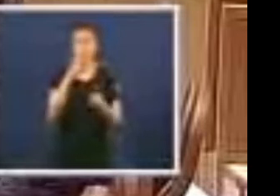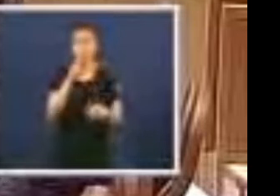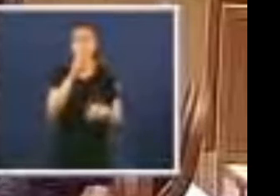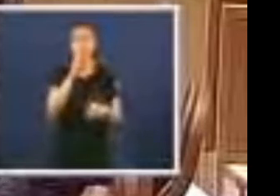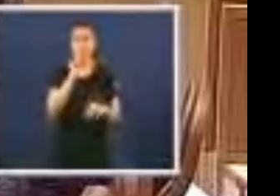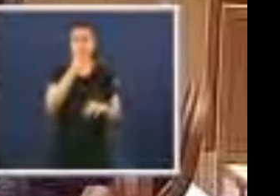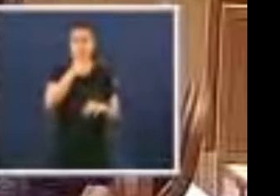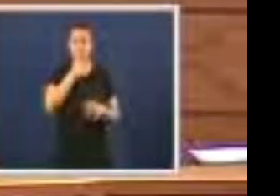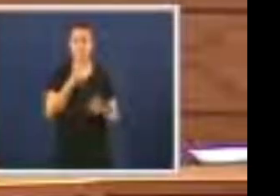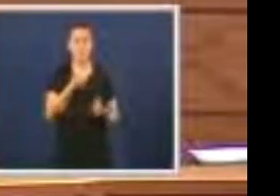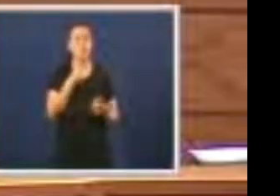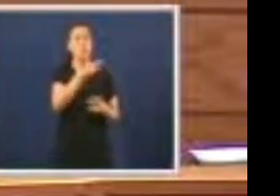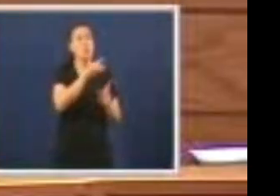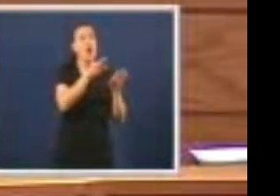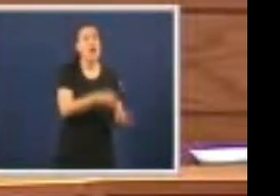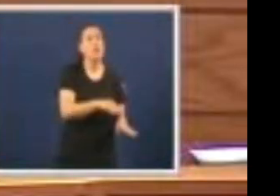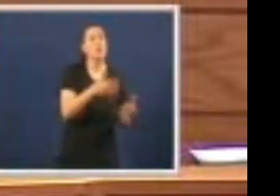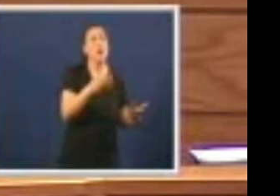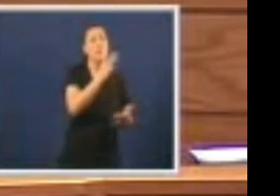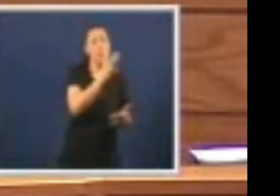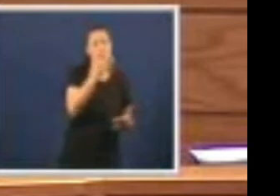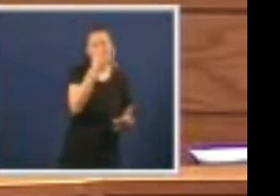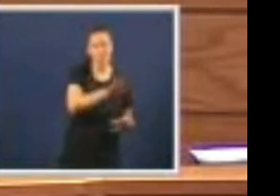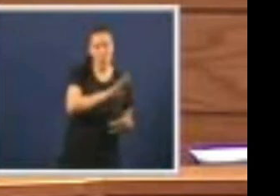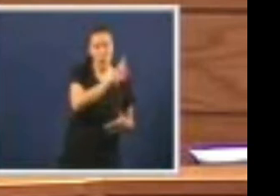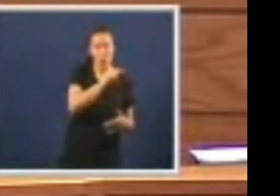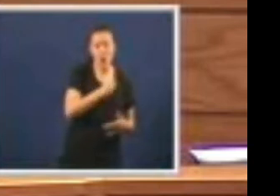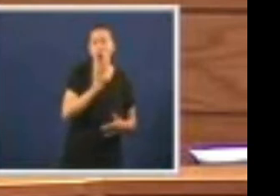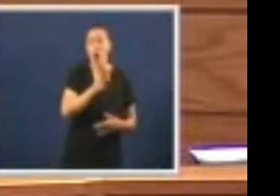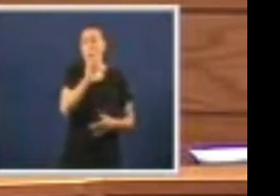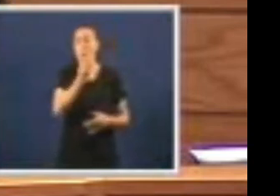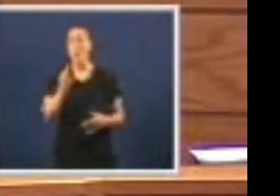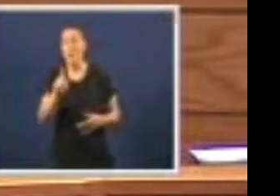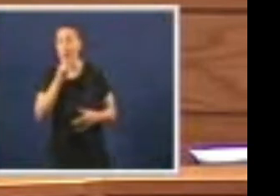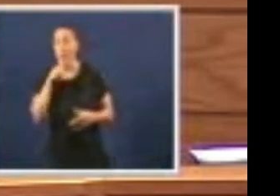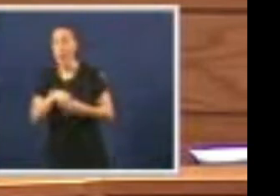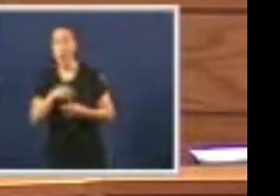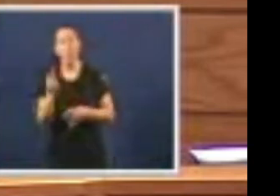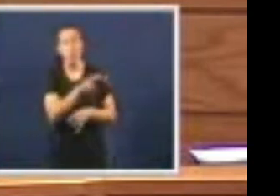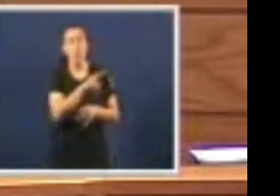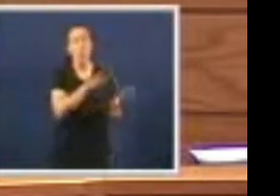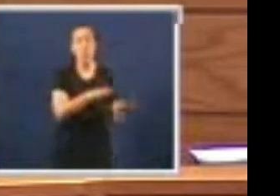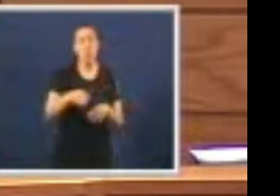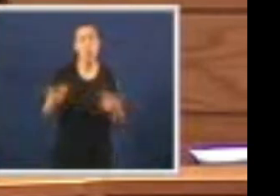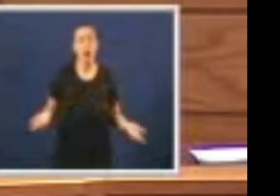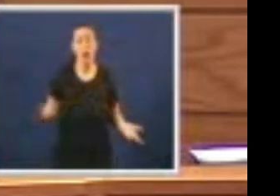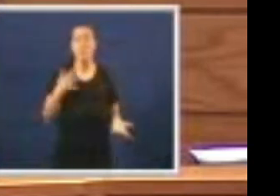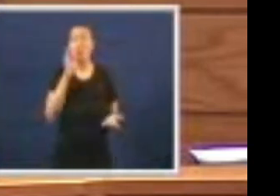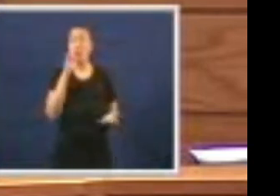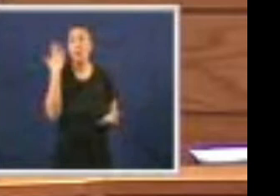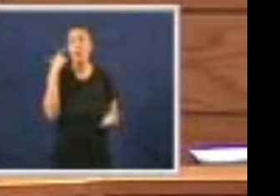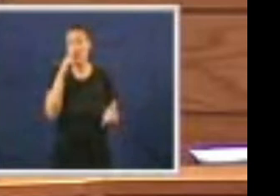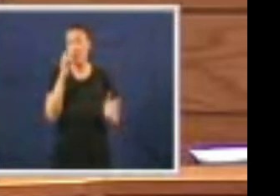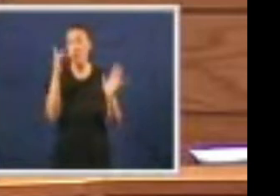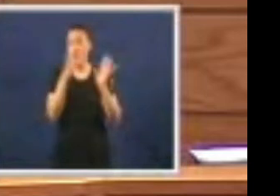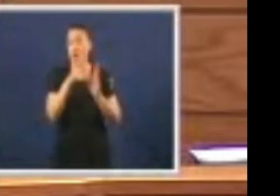lado estaría? Dos do Partido Popular que denuncian a corrupción ou dos do Partido Popular que calan? porque vostede tamén tivo os